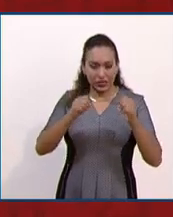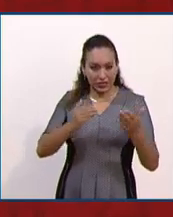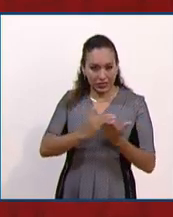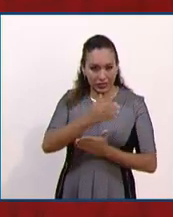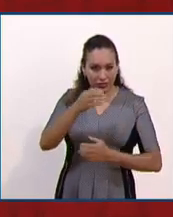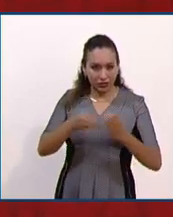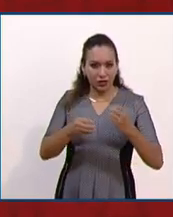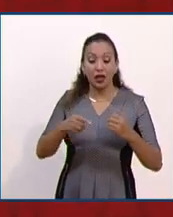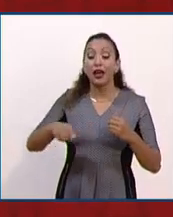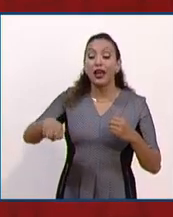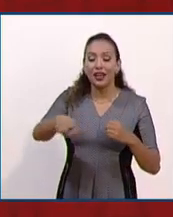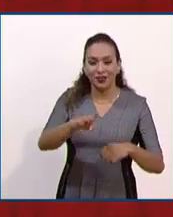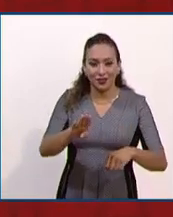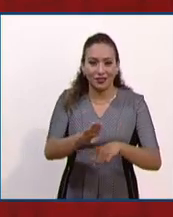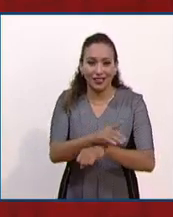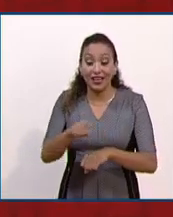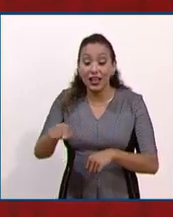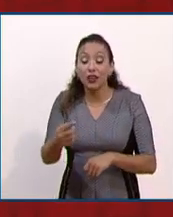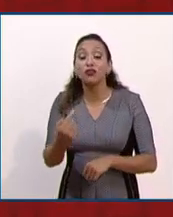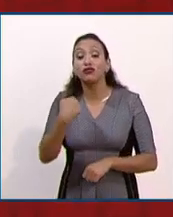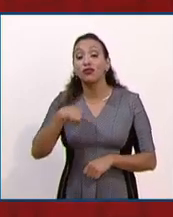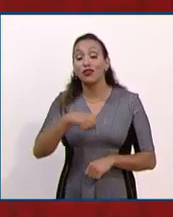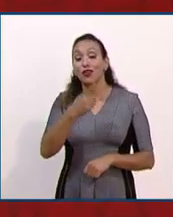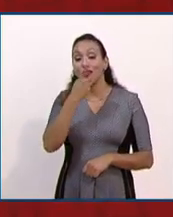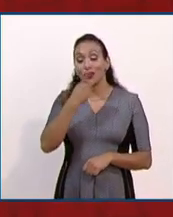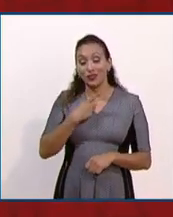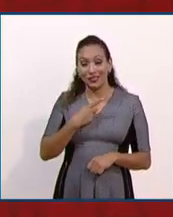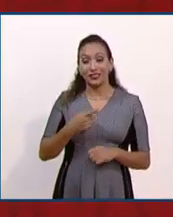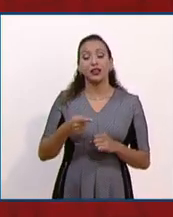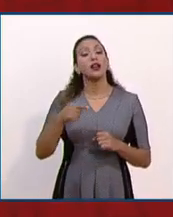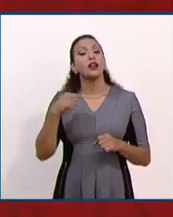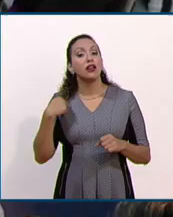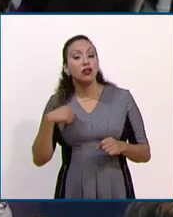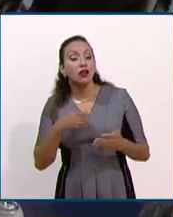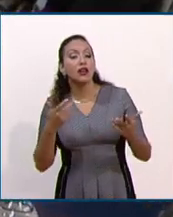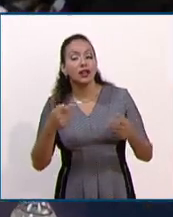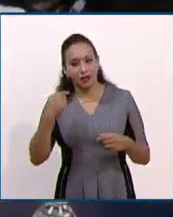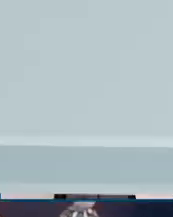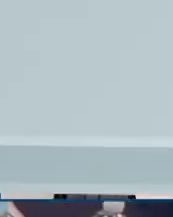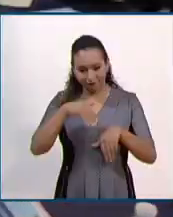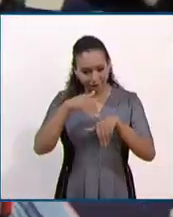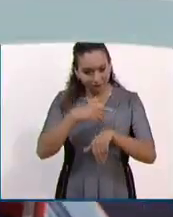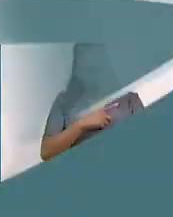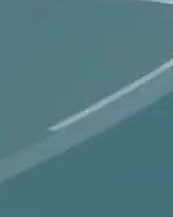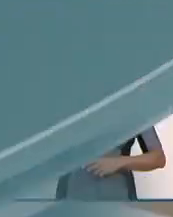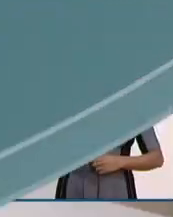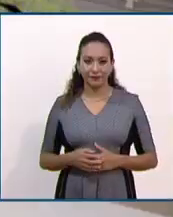justicia son quienes nos van a decir cuál es el camino que tenemos que seguir.